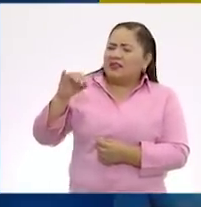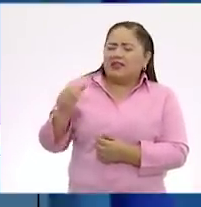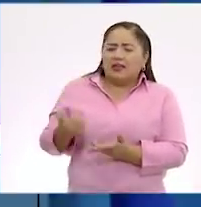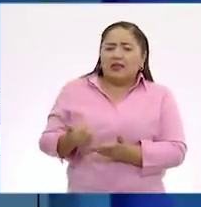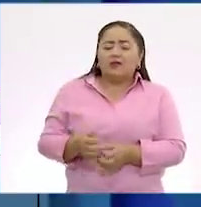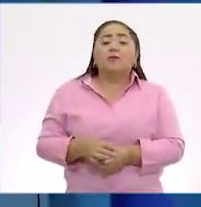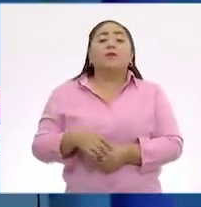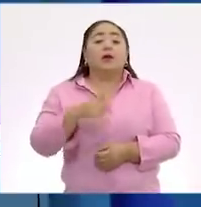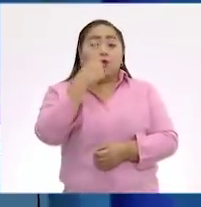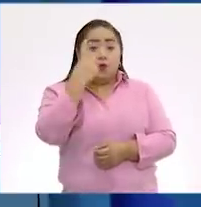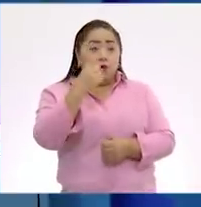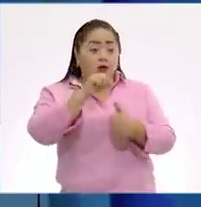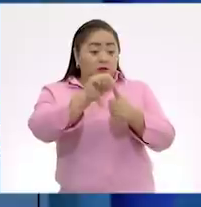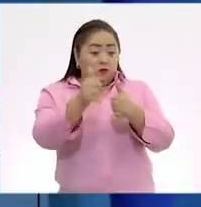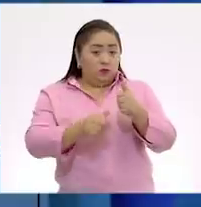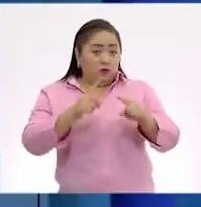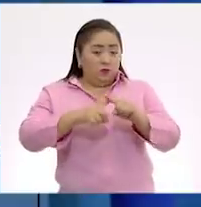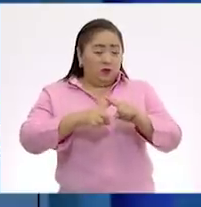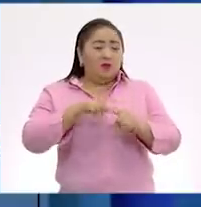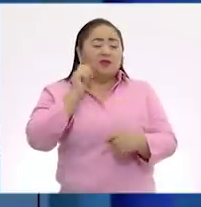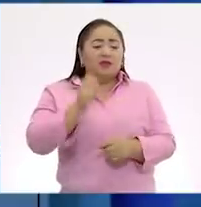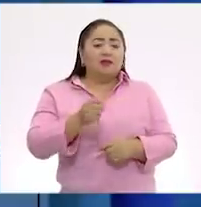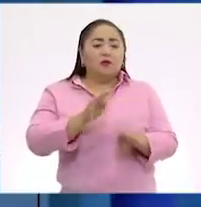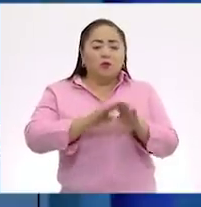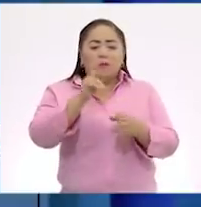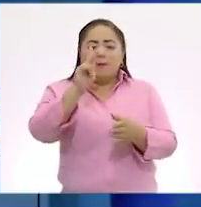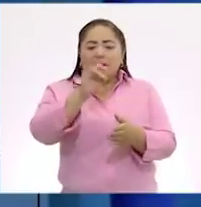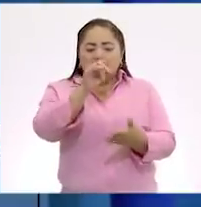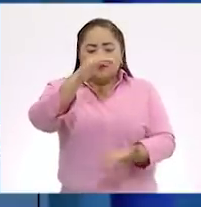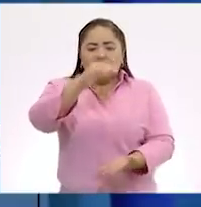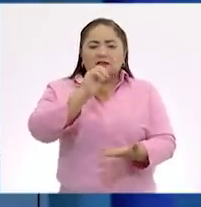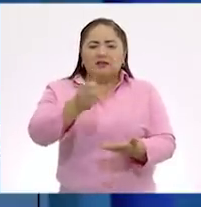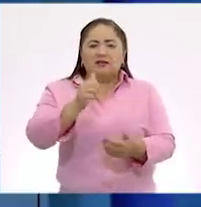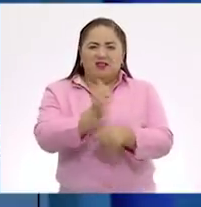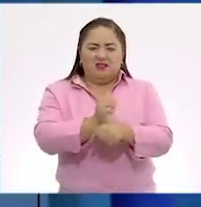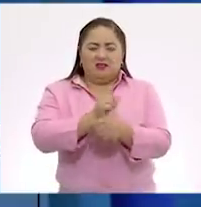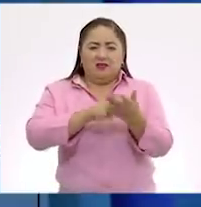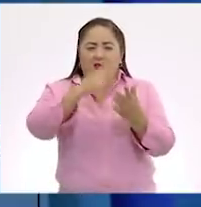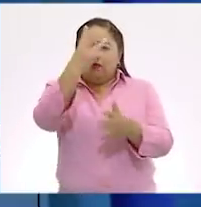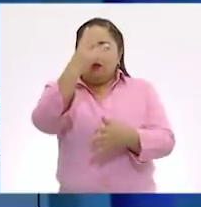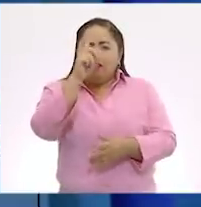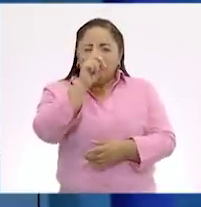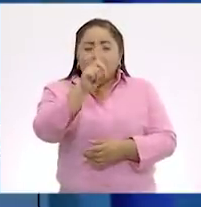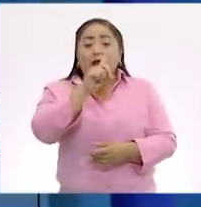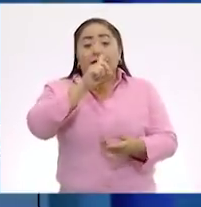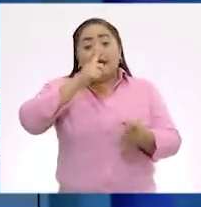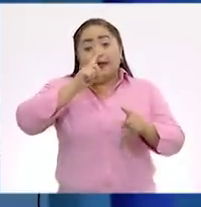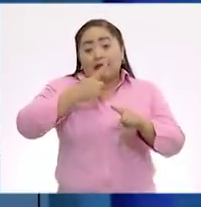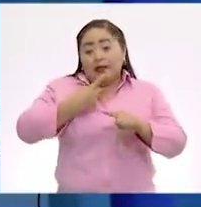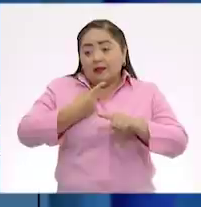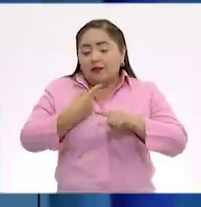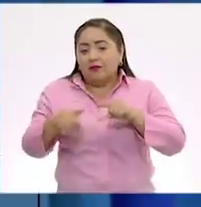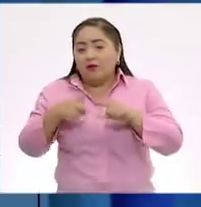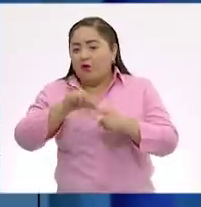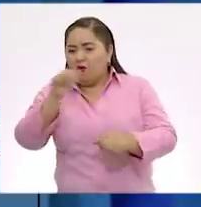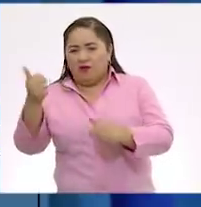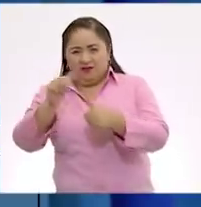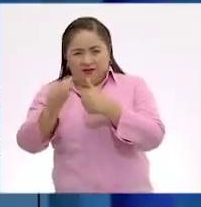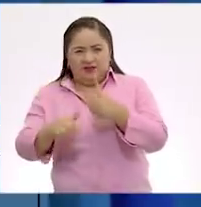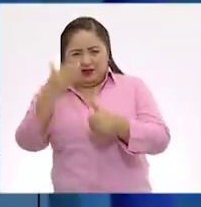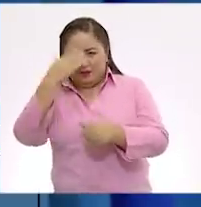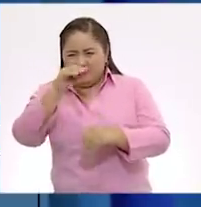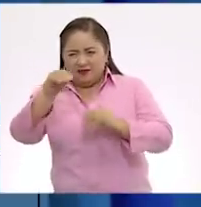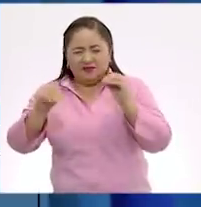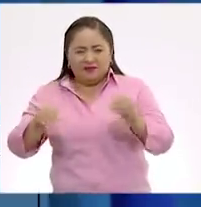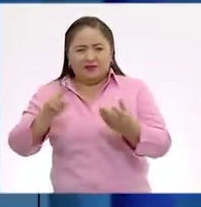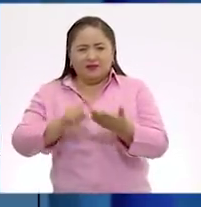Bueno, una escultura cinética es una pieza artística tridimensional que a diferencia de todas las esculturas que conocemos